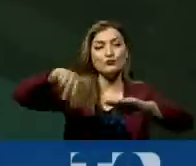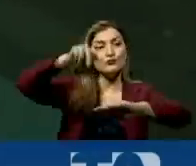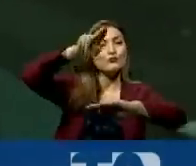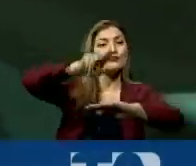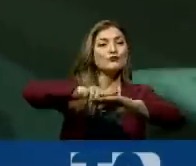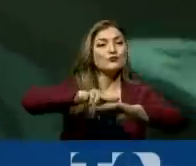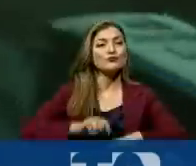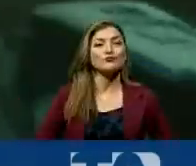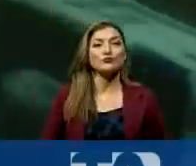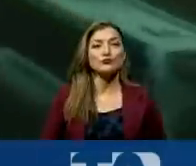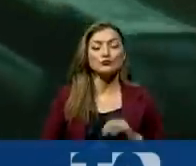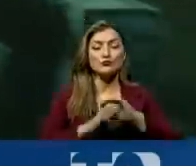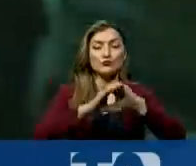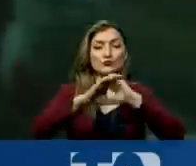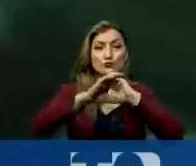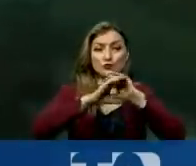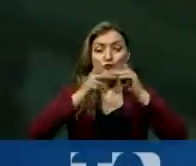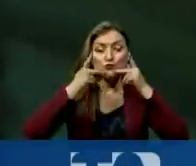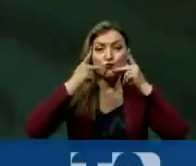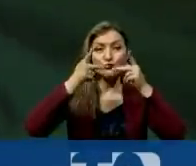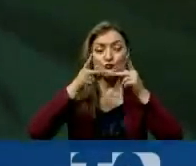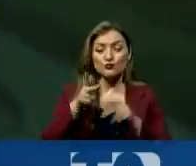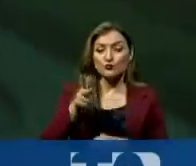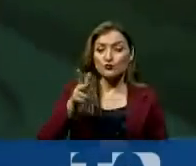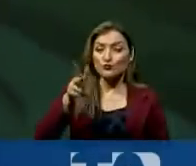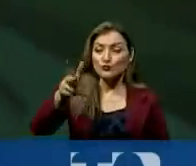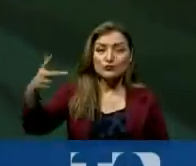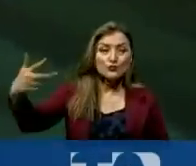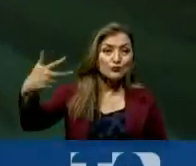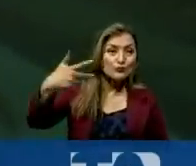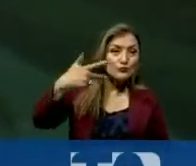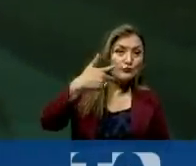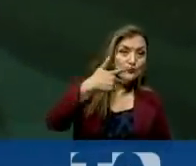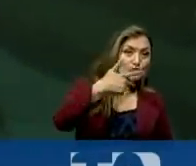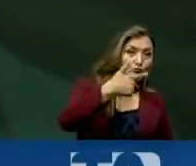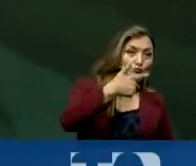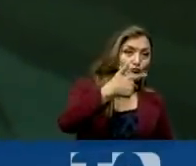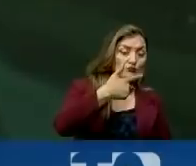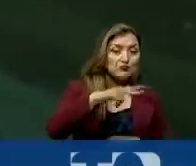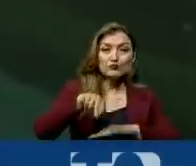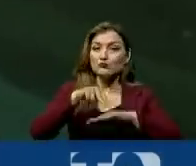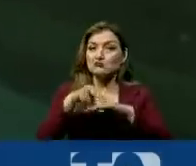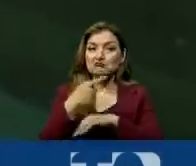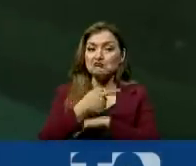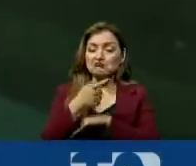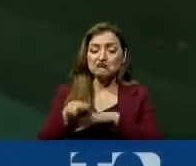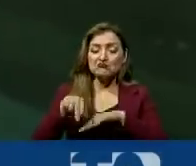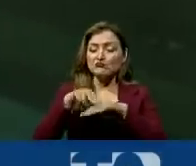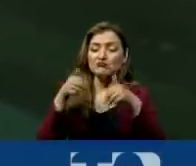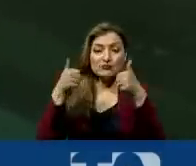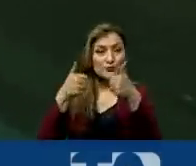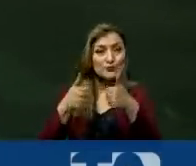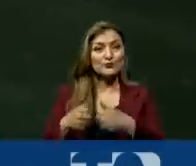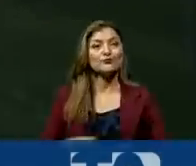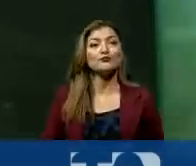grupos buses que entran y salen de la provincia de santa elena pues circulan como su día a día así lo demanda y